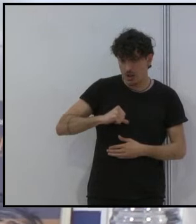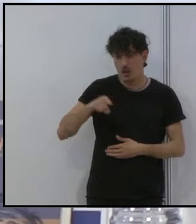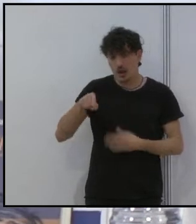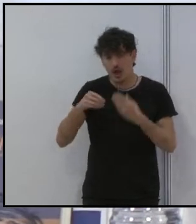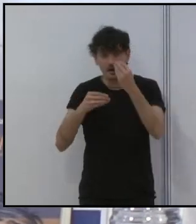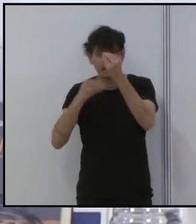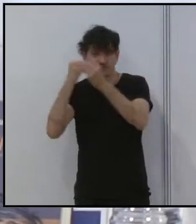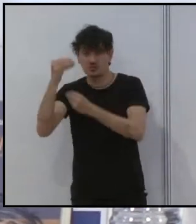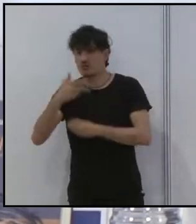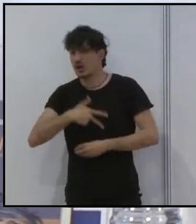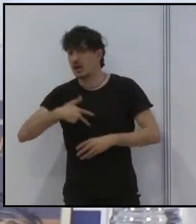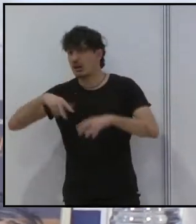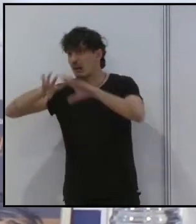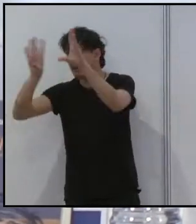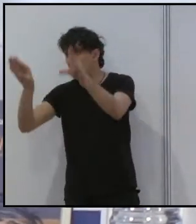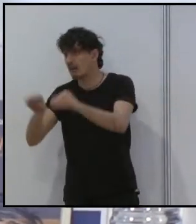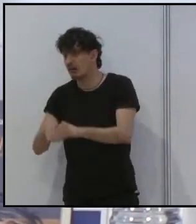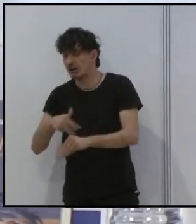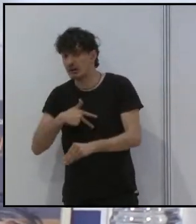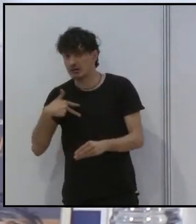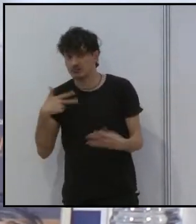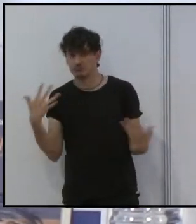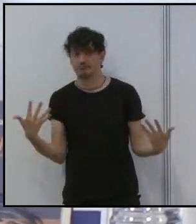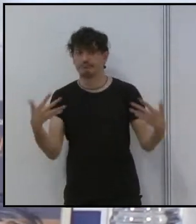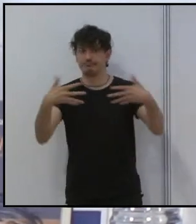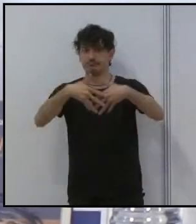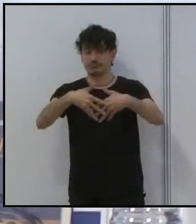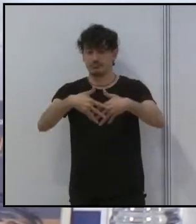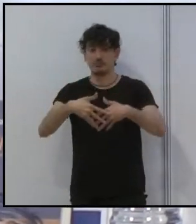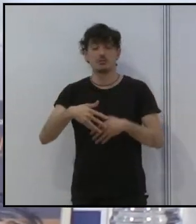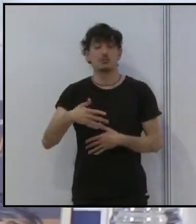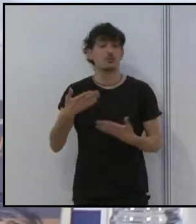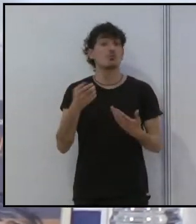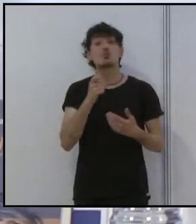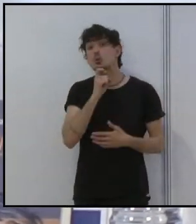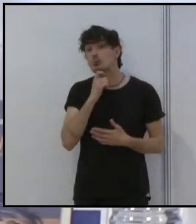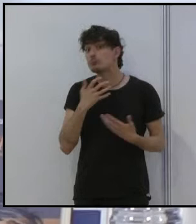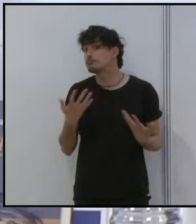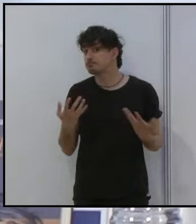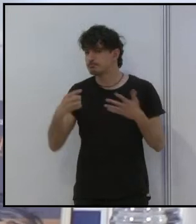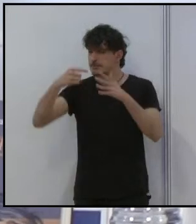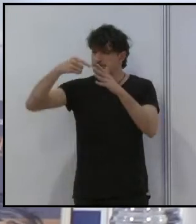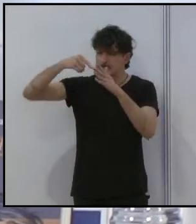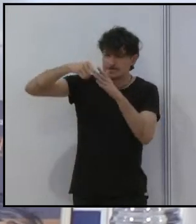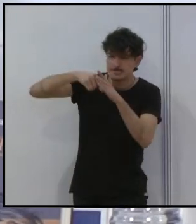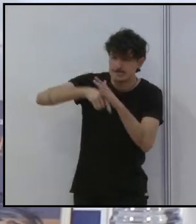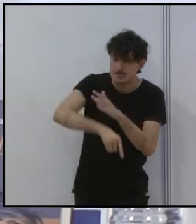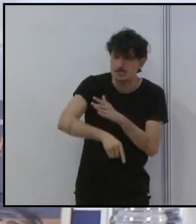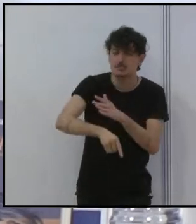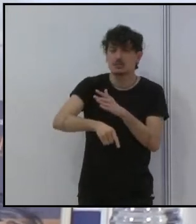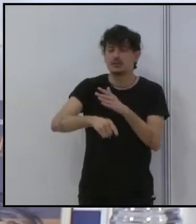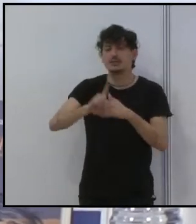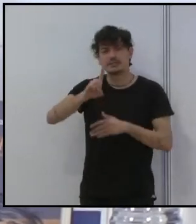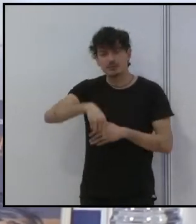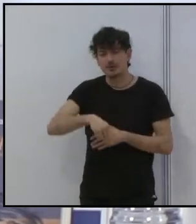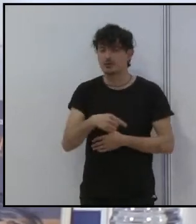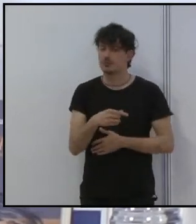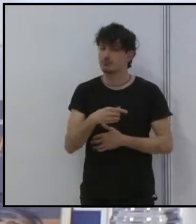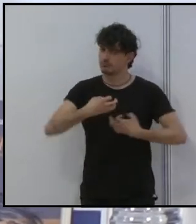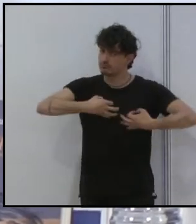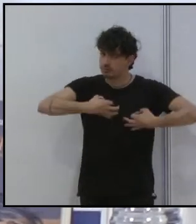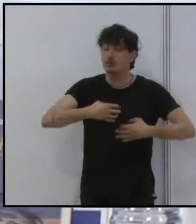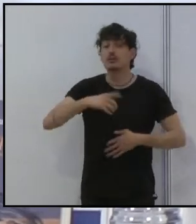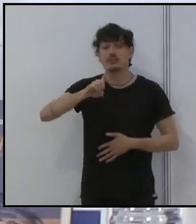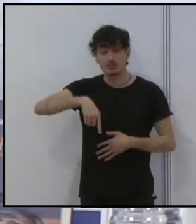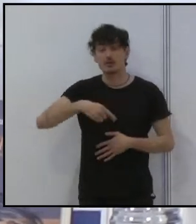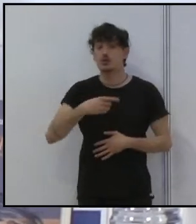reflexión general, con una hondura y al mismo tiempo con un humor que forma parte de